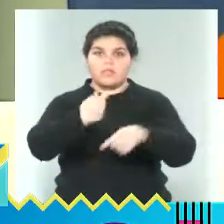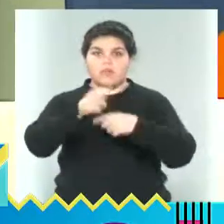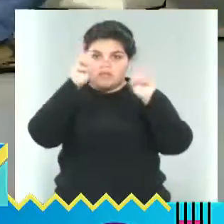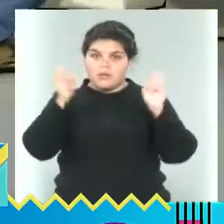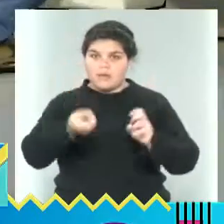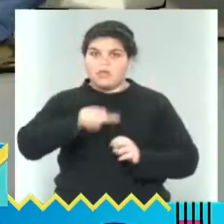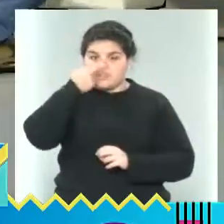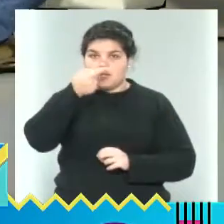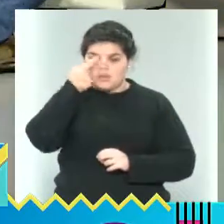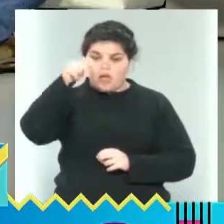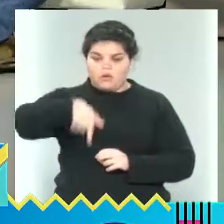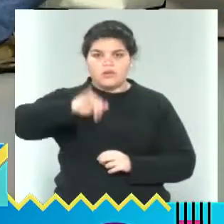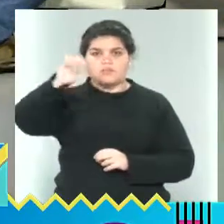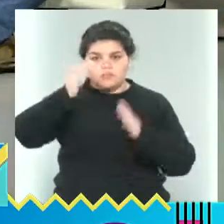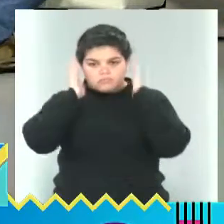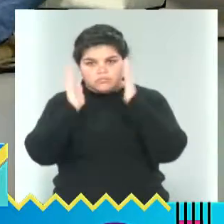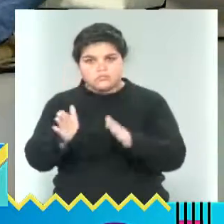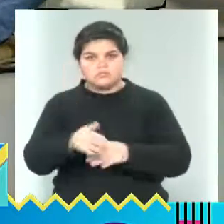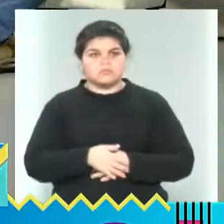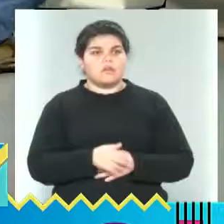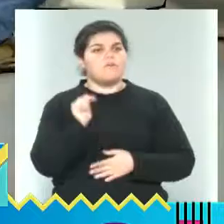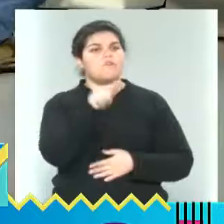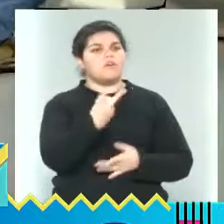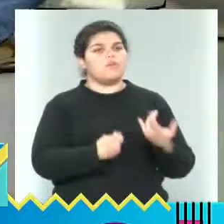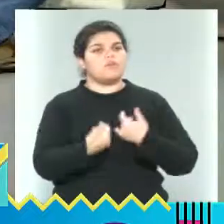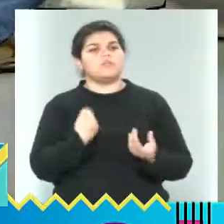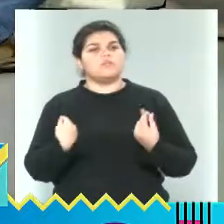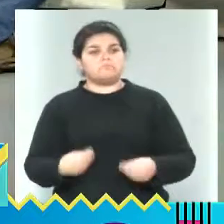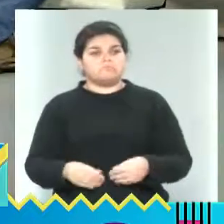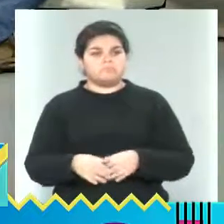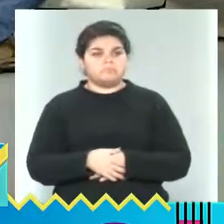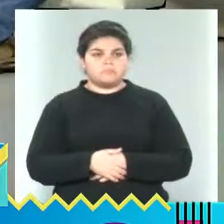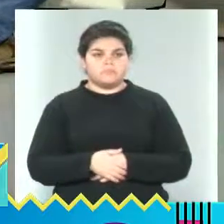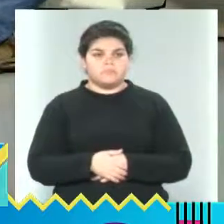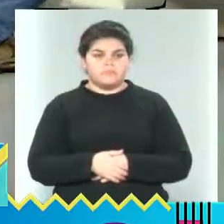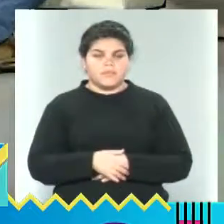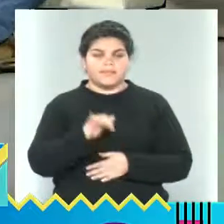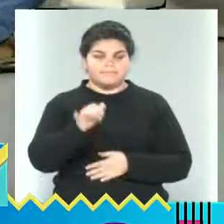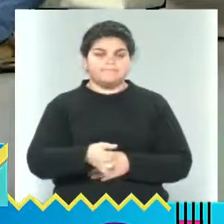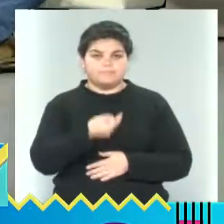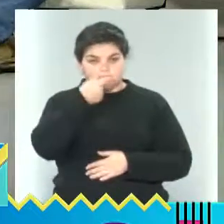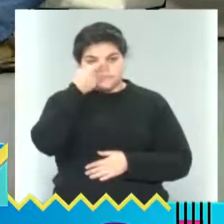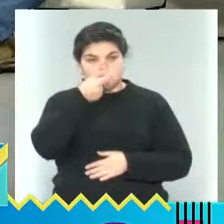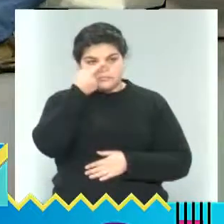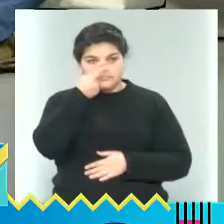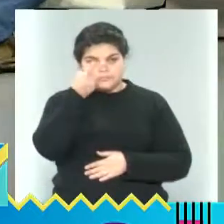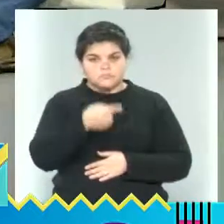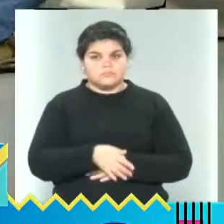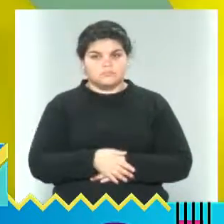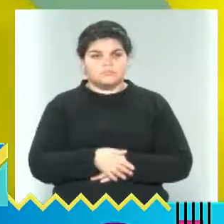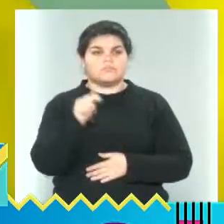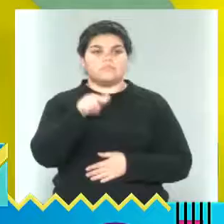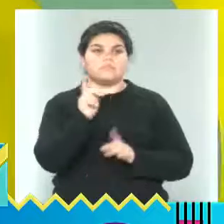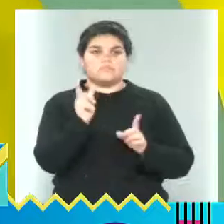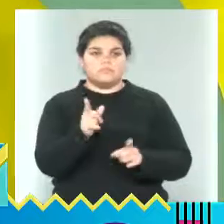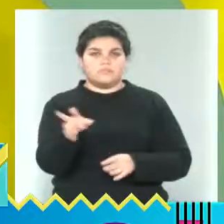Bien. Ricardo, ¿tu diagnóstico? Bueno, obviamente es interesante, y todo este tema que se refiere Miriam,